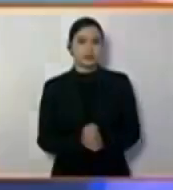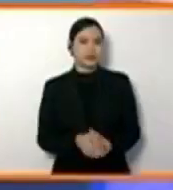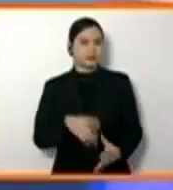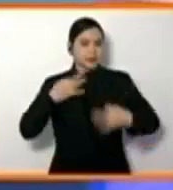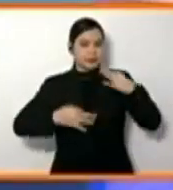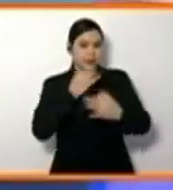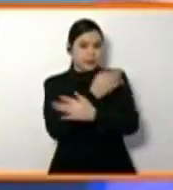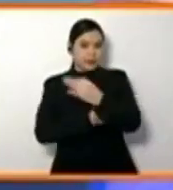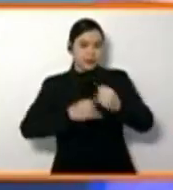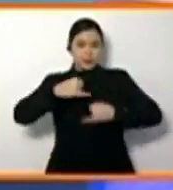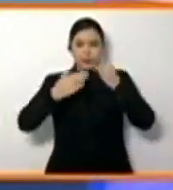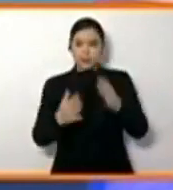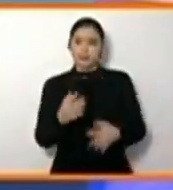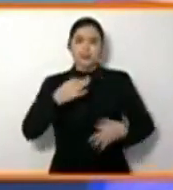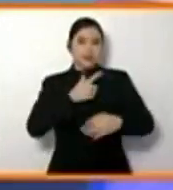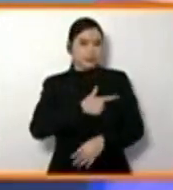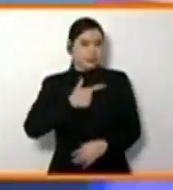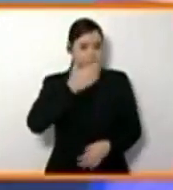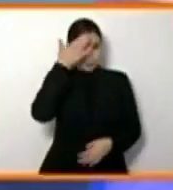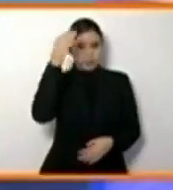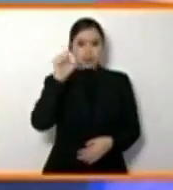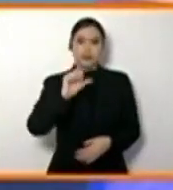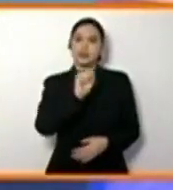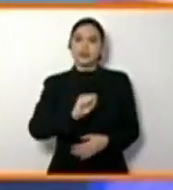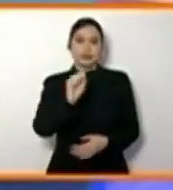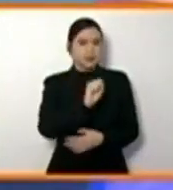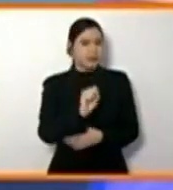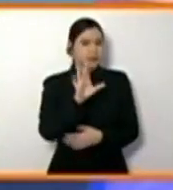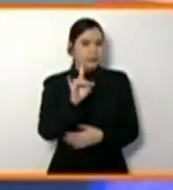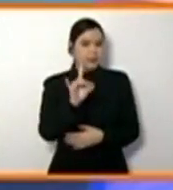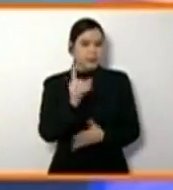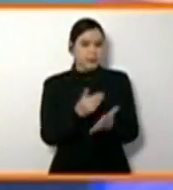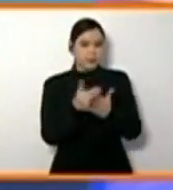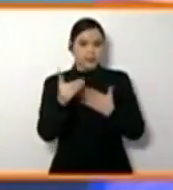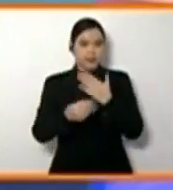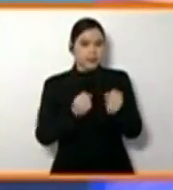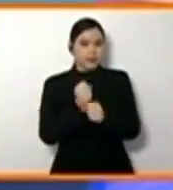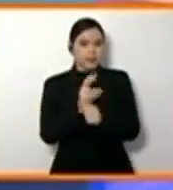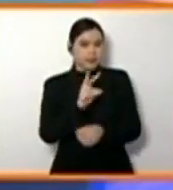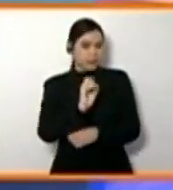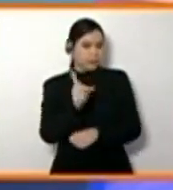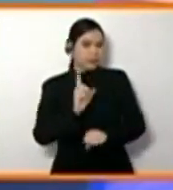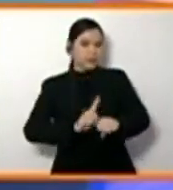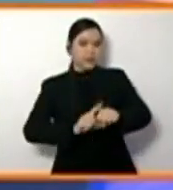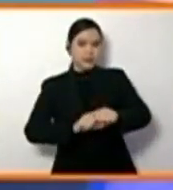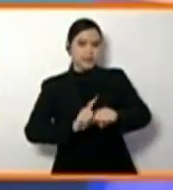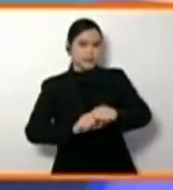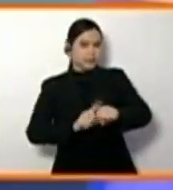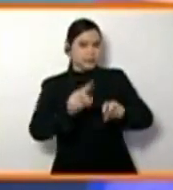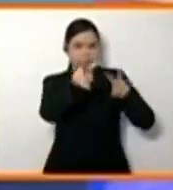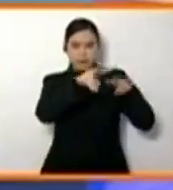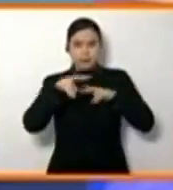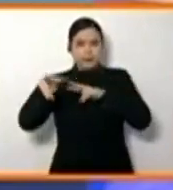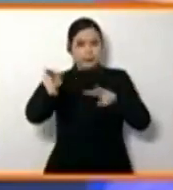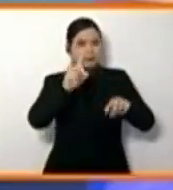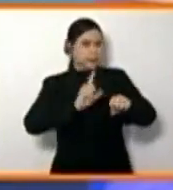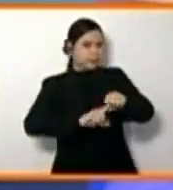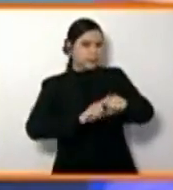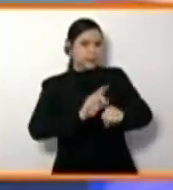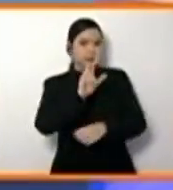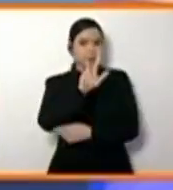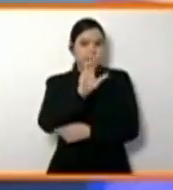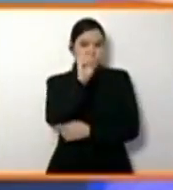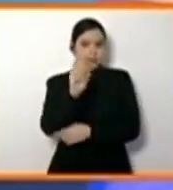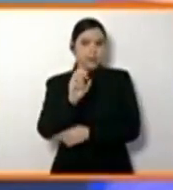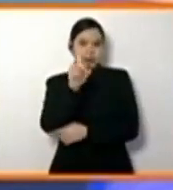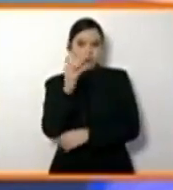Feliz tarde, queridos jugadores. Qué placer saludarles. Hoy sábado 18 de diciembre del año 2021. Estamos totalmente en vivo con Derro, ya marca las 3:01